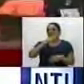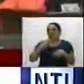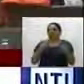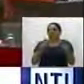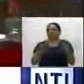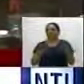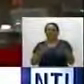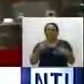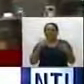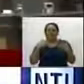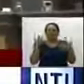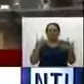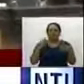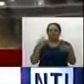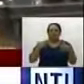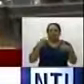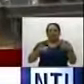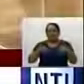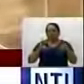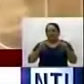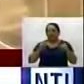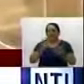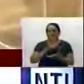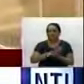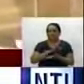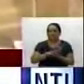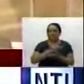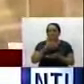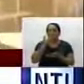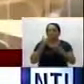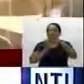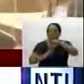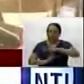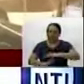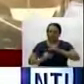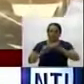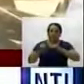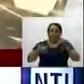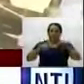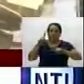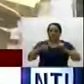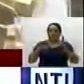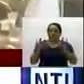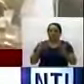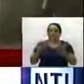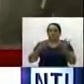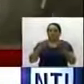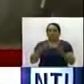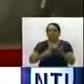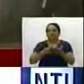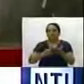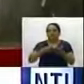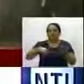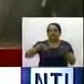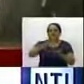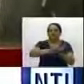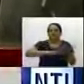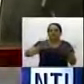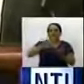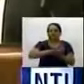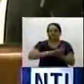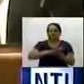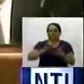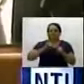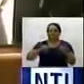esto ocurre mientras el Pleno de la Asamblea Nacional lleva más de una semana sin sesionar y corren los plazos para el análisis de varias